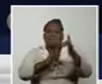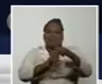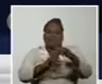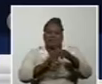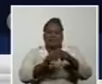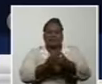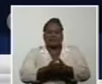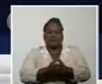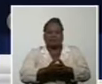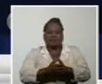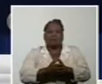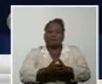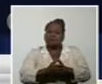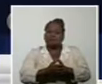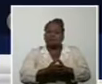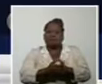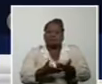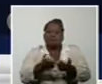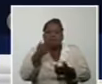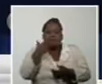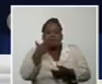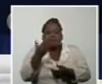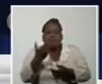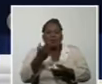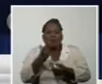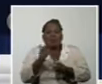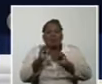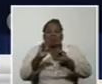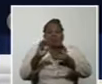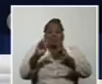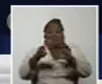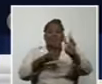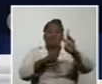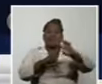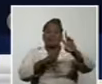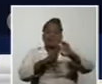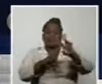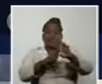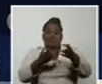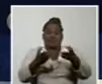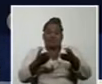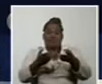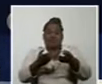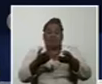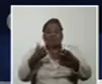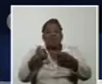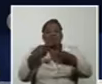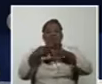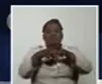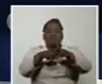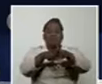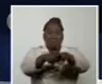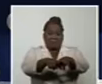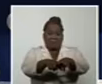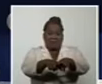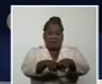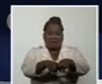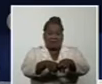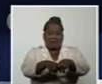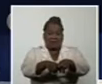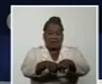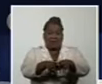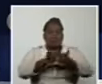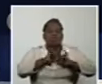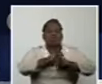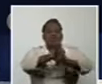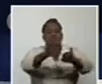Con mucha satisfacción vimos en las imágenes de la televisión que nos ha acompañado en la información